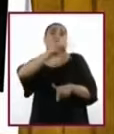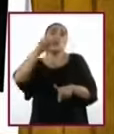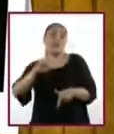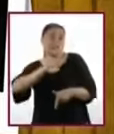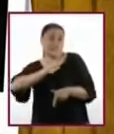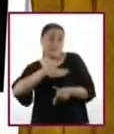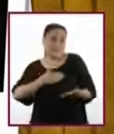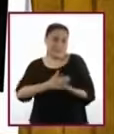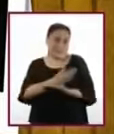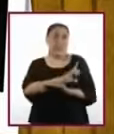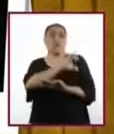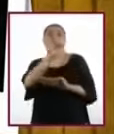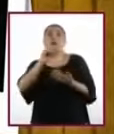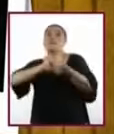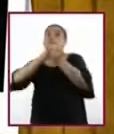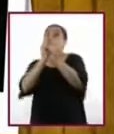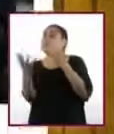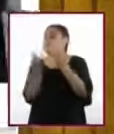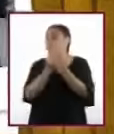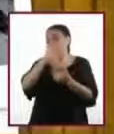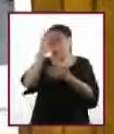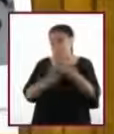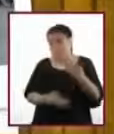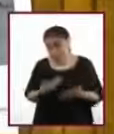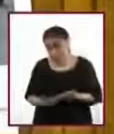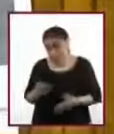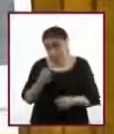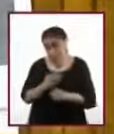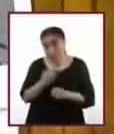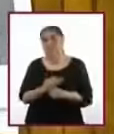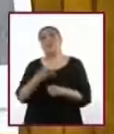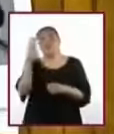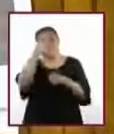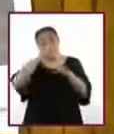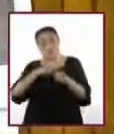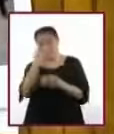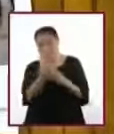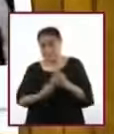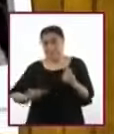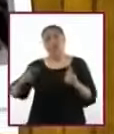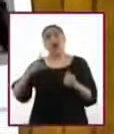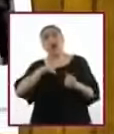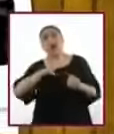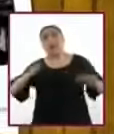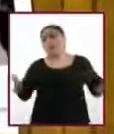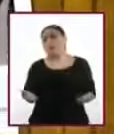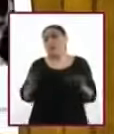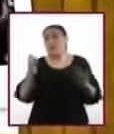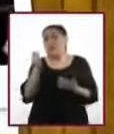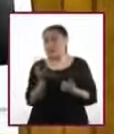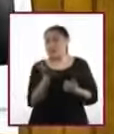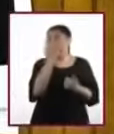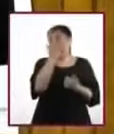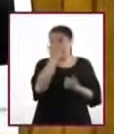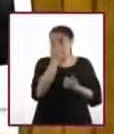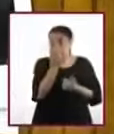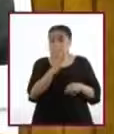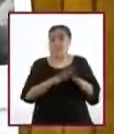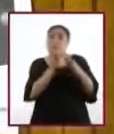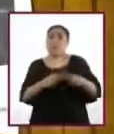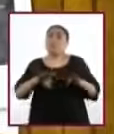se unieron a los ritos católicos. Hoy en día, esta mezcla cultural se percibe en danzas en las que las máscaras juegan un papel